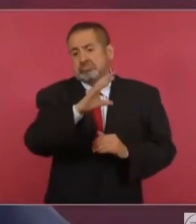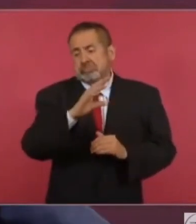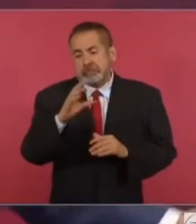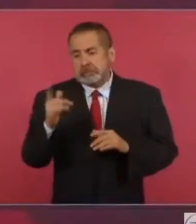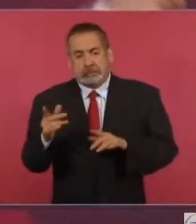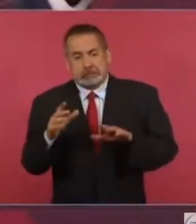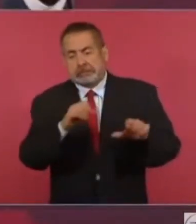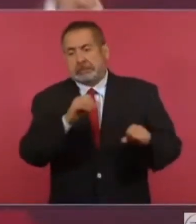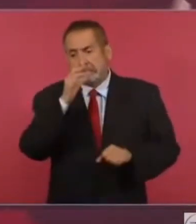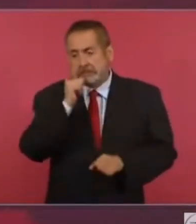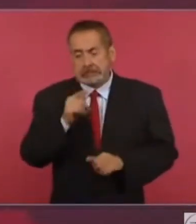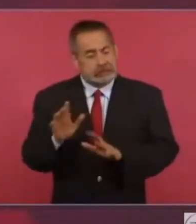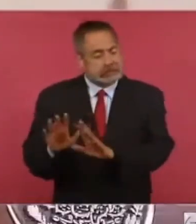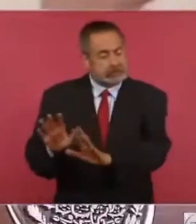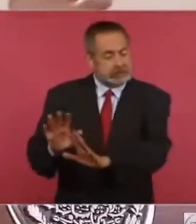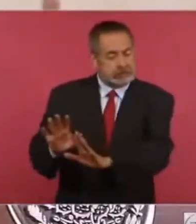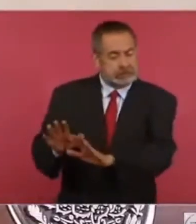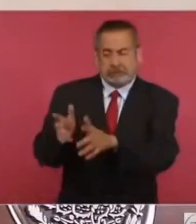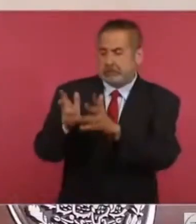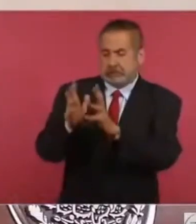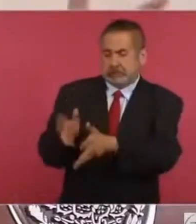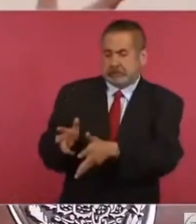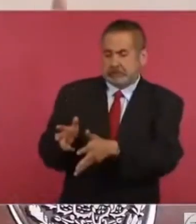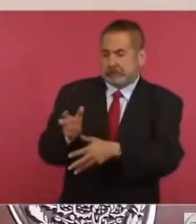Y todos los medios,